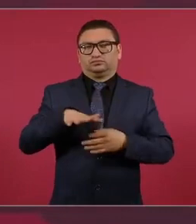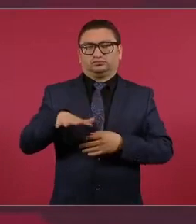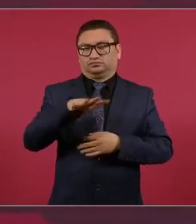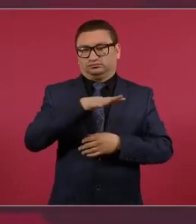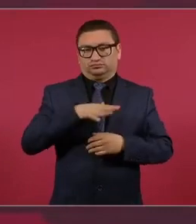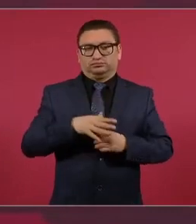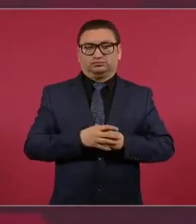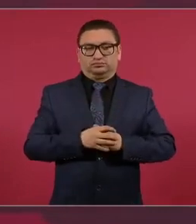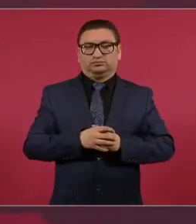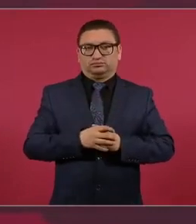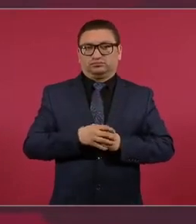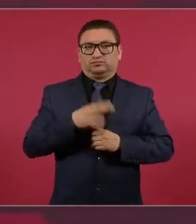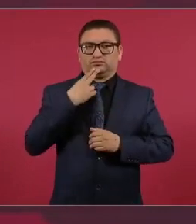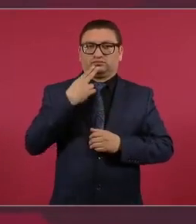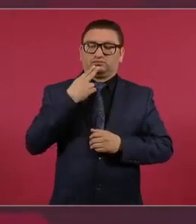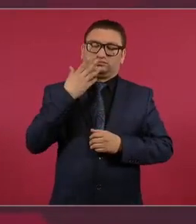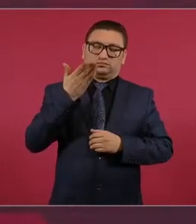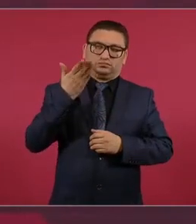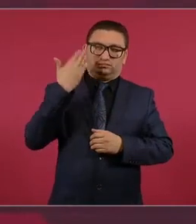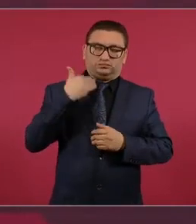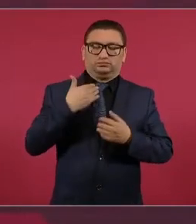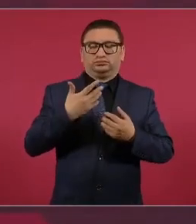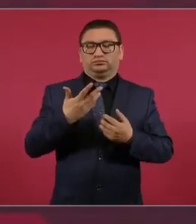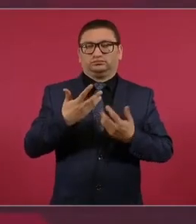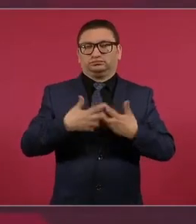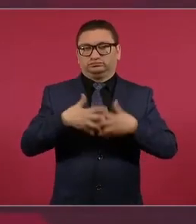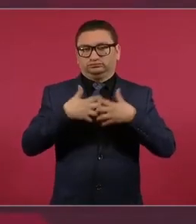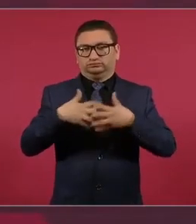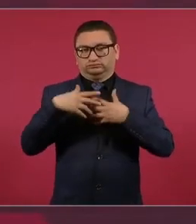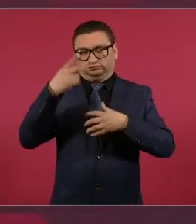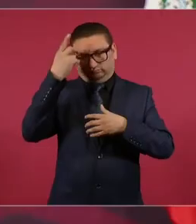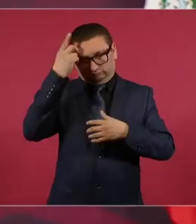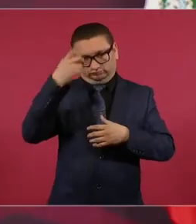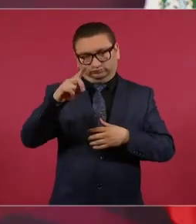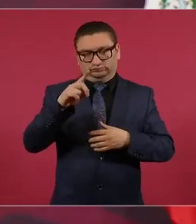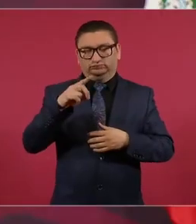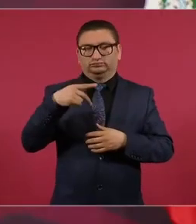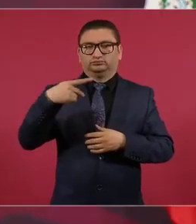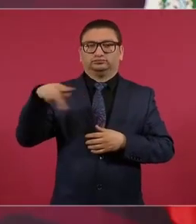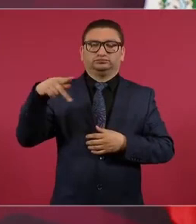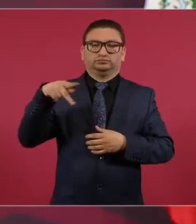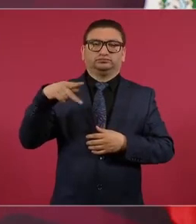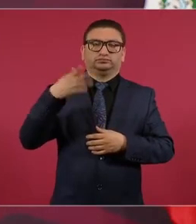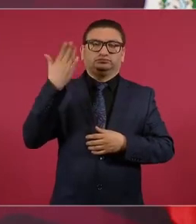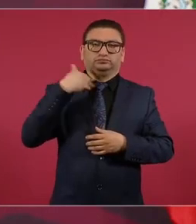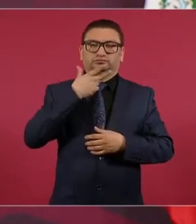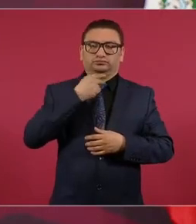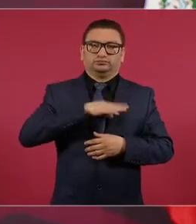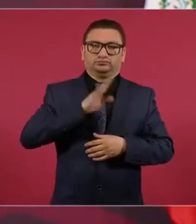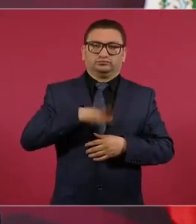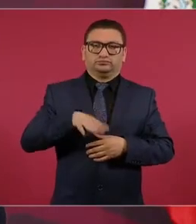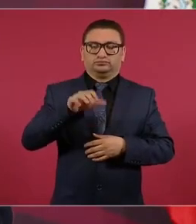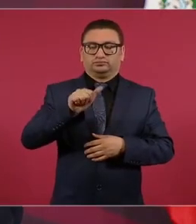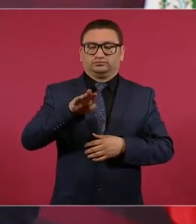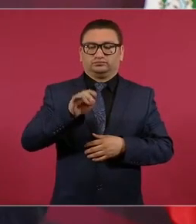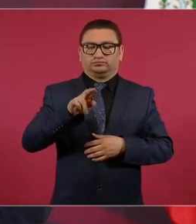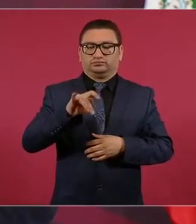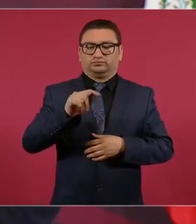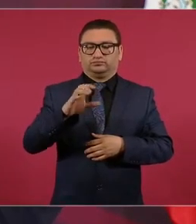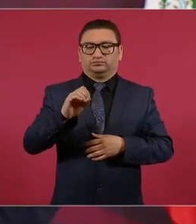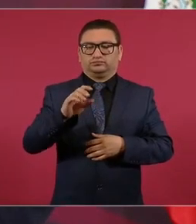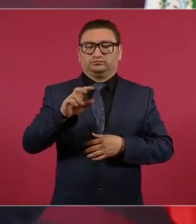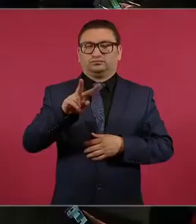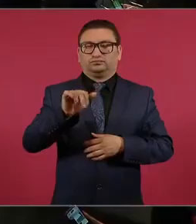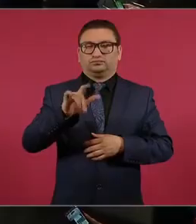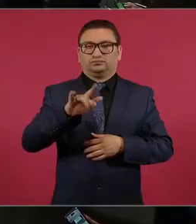que manejaba y era propiedad del finado Alberto valler